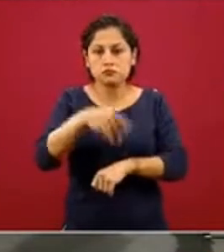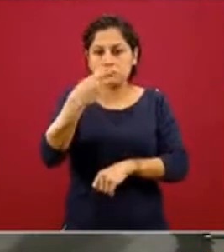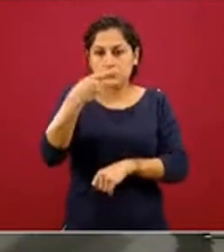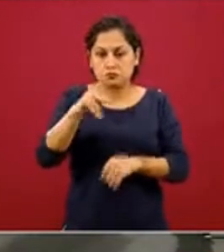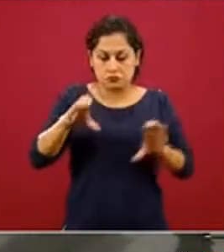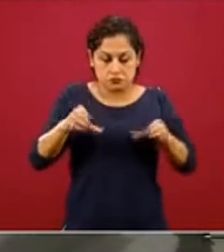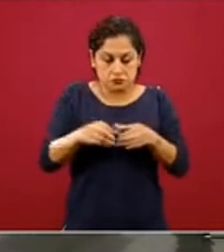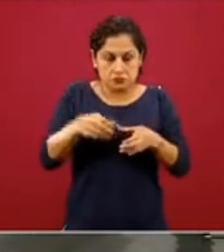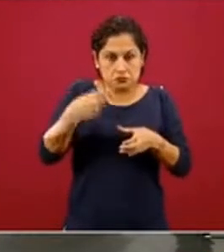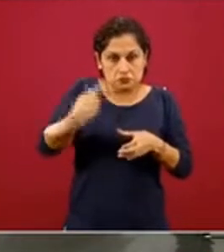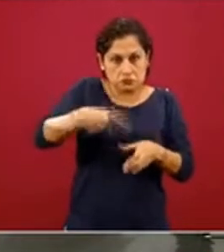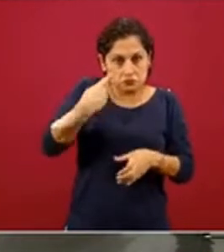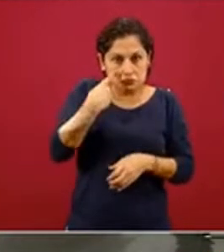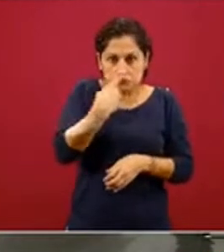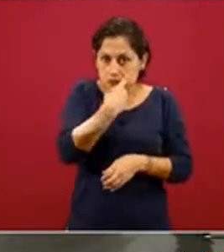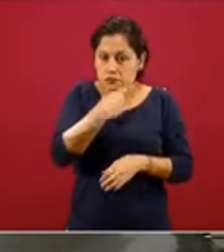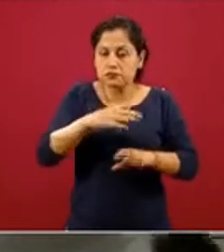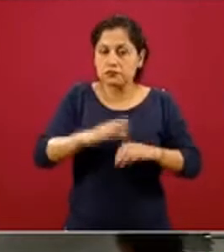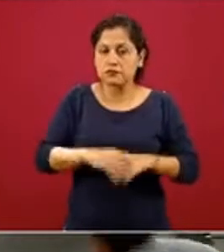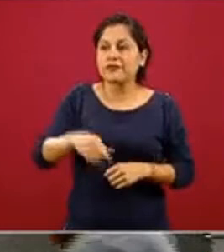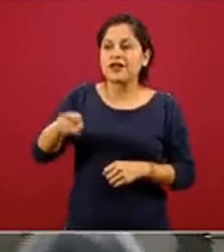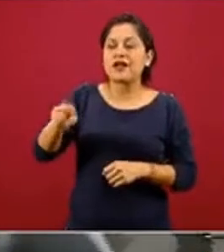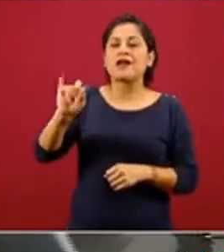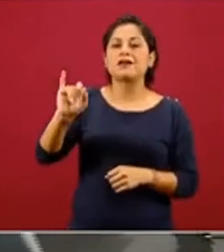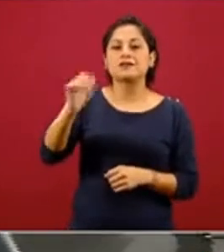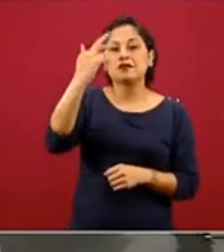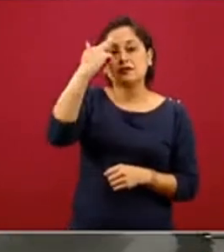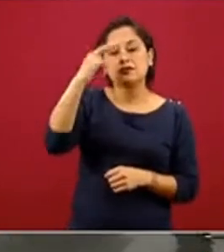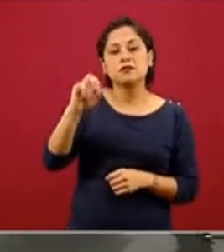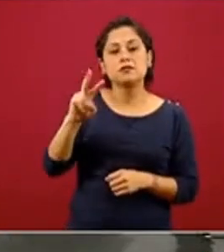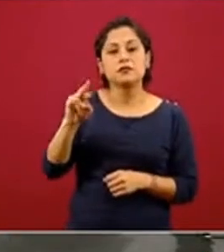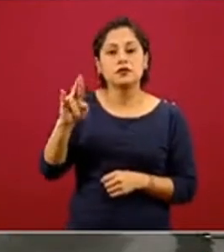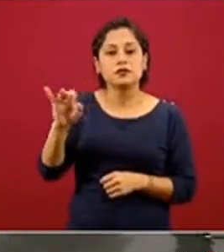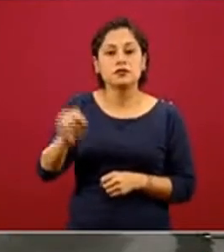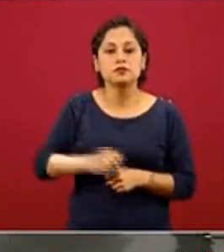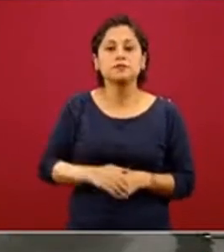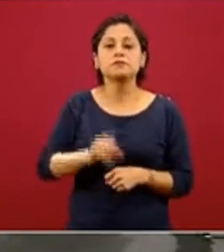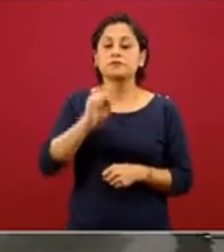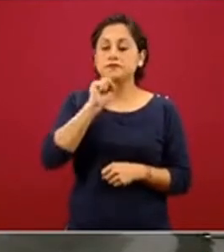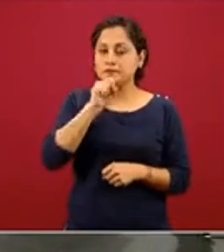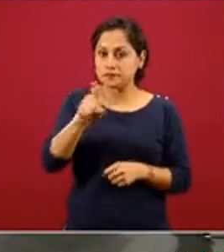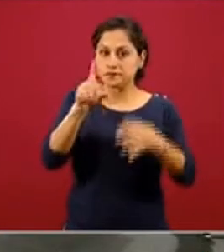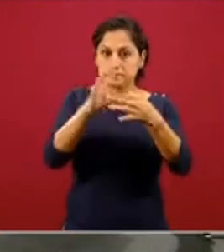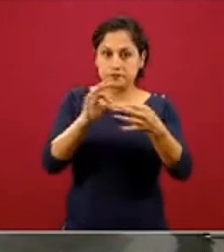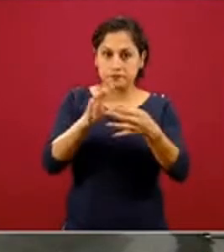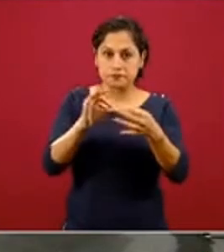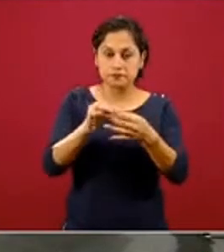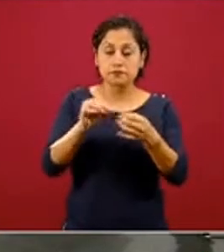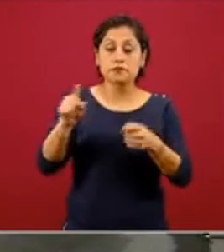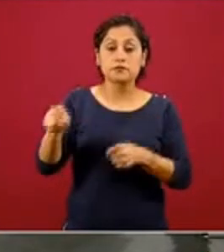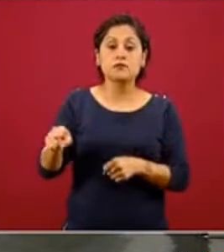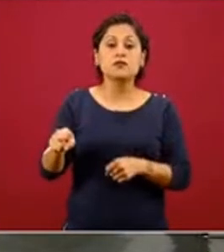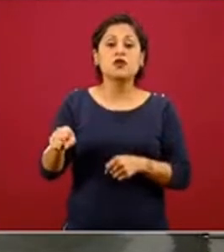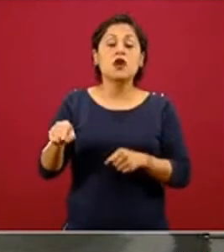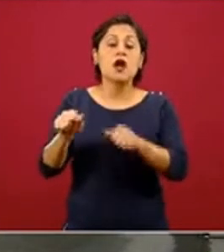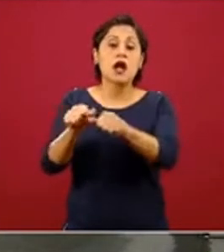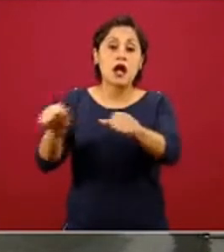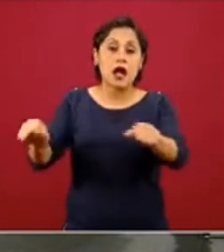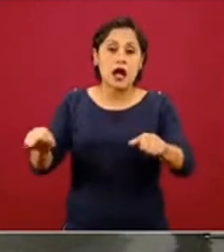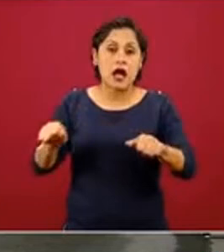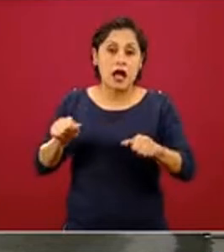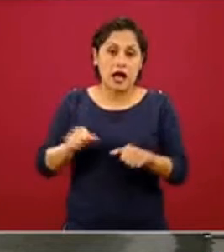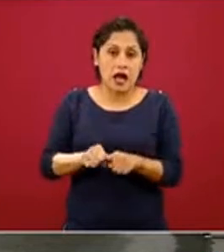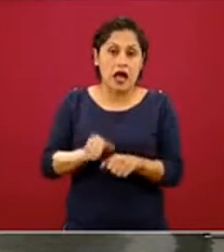El virus. Sí, por favor. Comentar precisamente la unidad de inteligencia epidemiológica de la Dirección